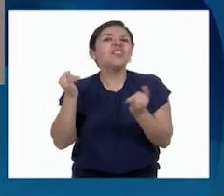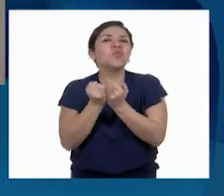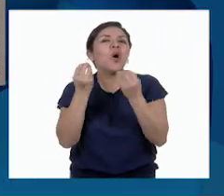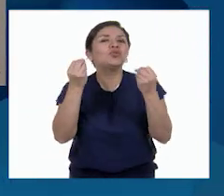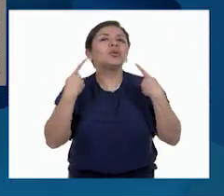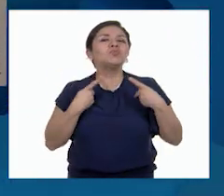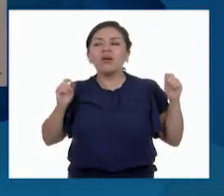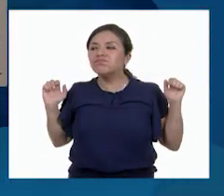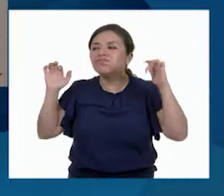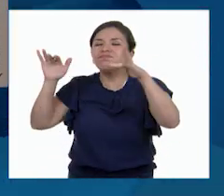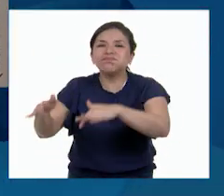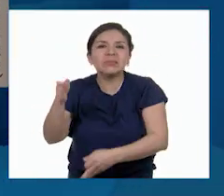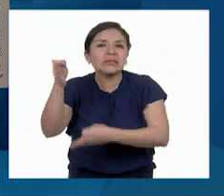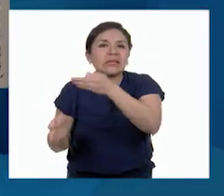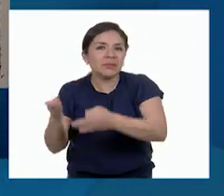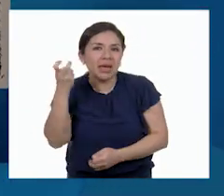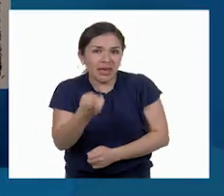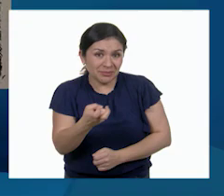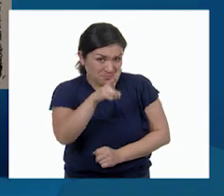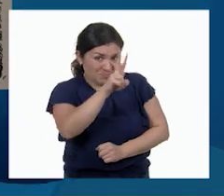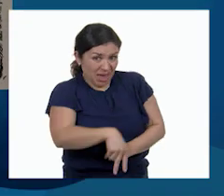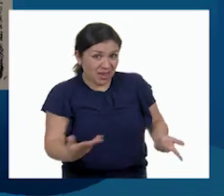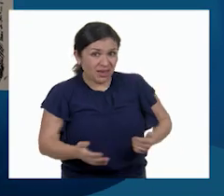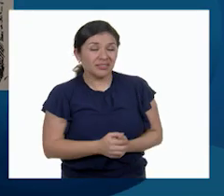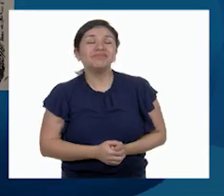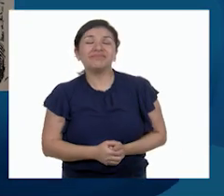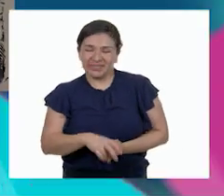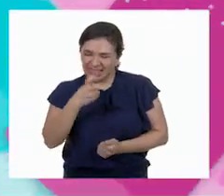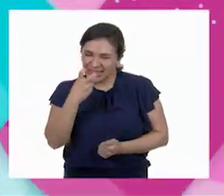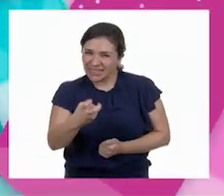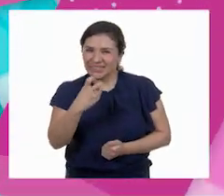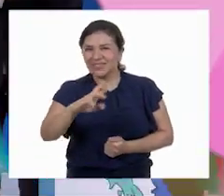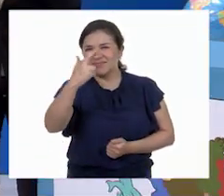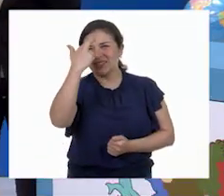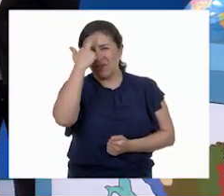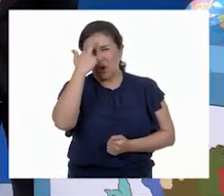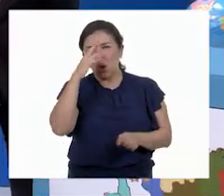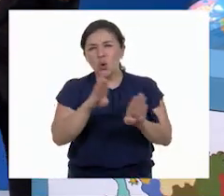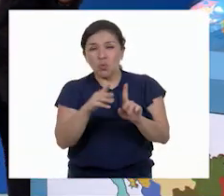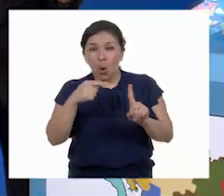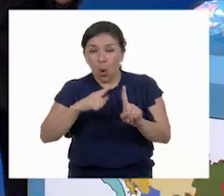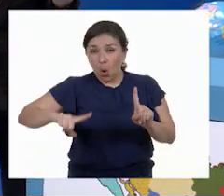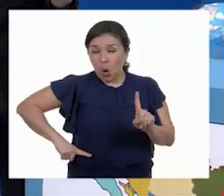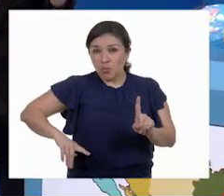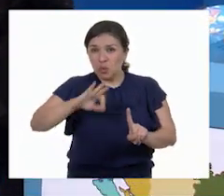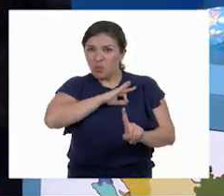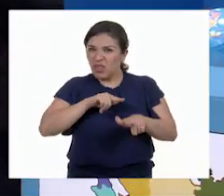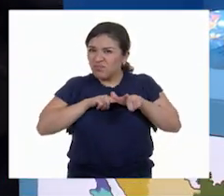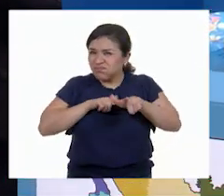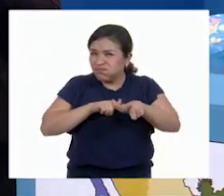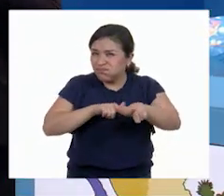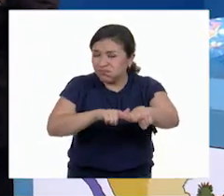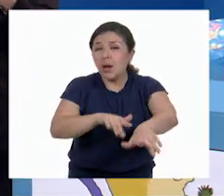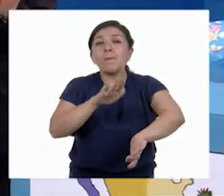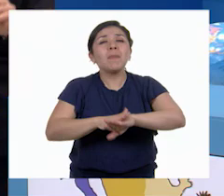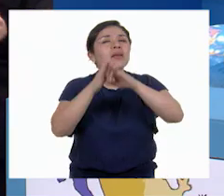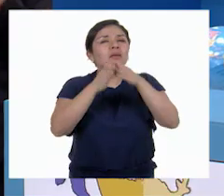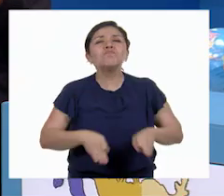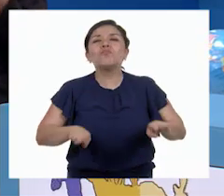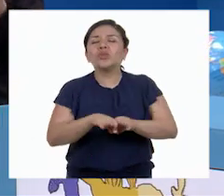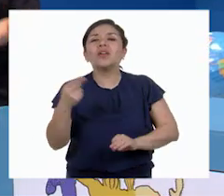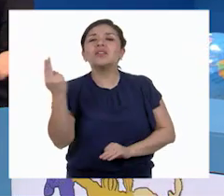influencia, ¿o no, maestra? Exactamente, Larisa. Recordemos que para que su dictadura pudiera consolidarse, lo fundamental